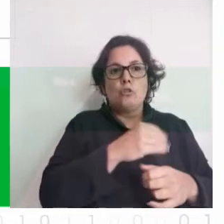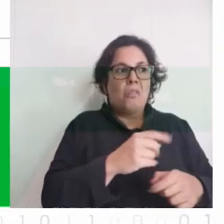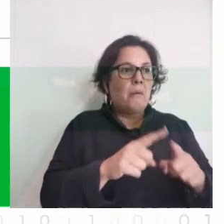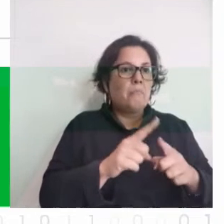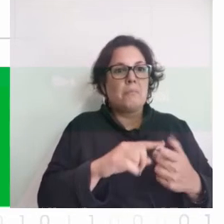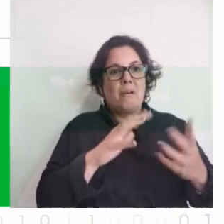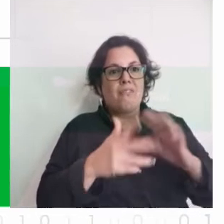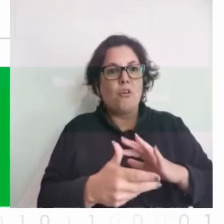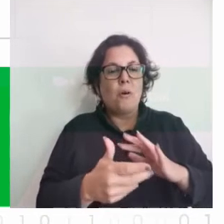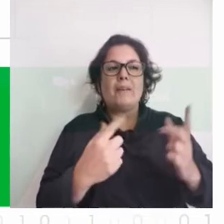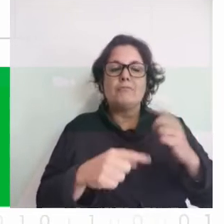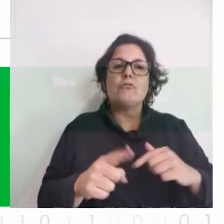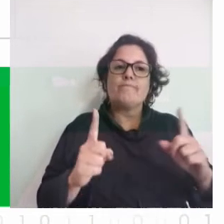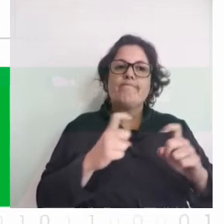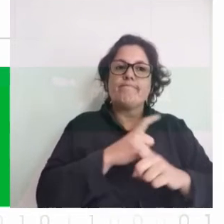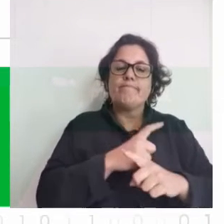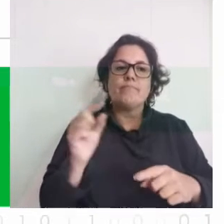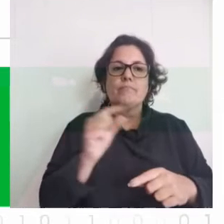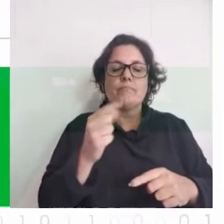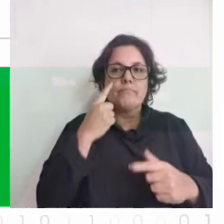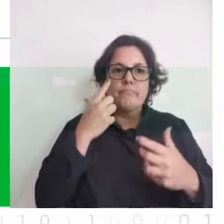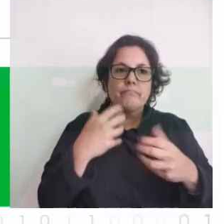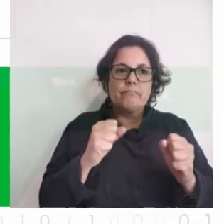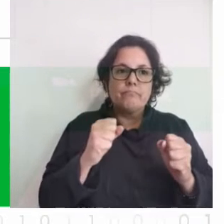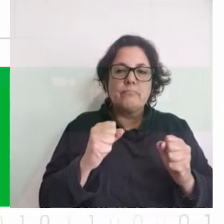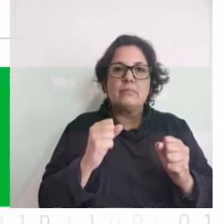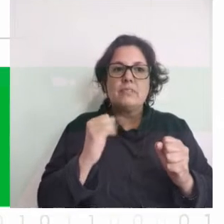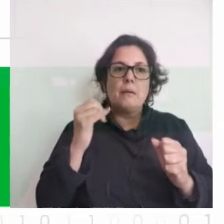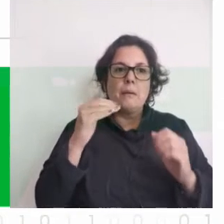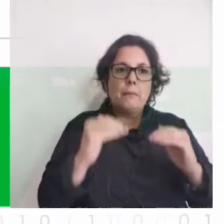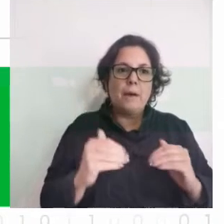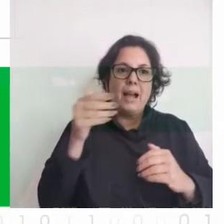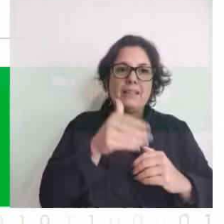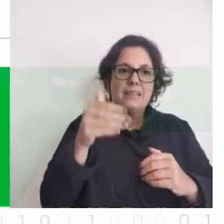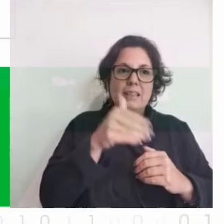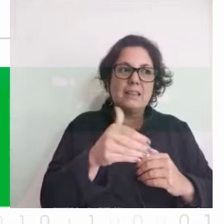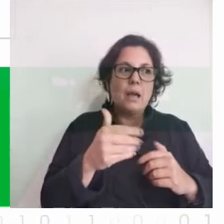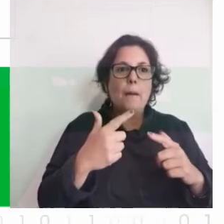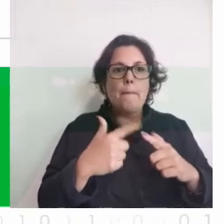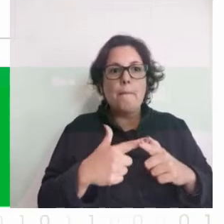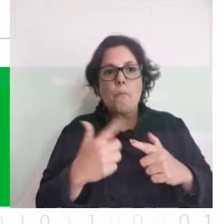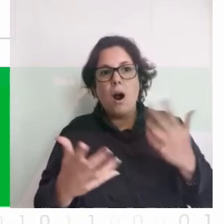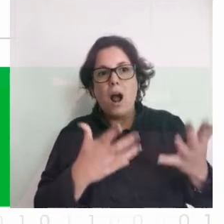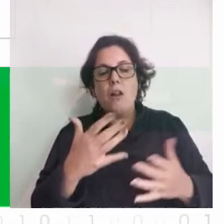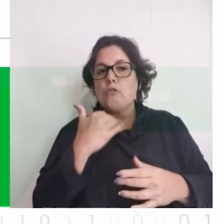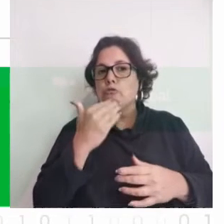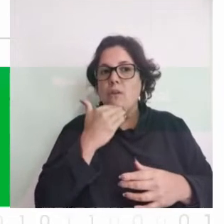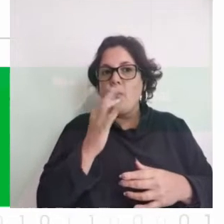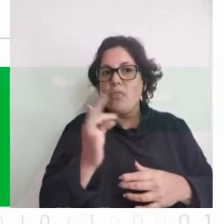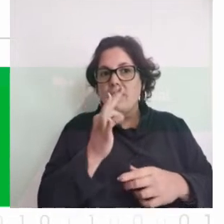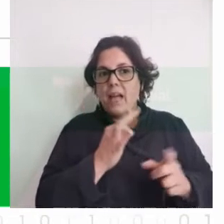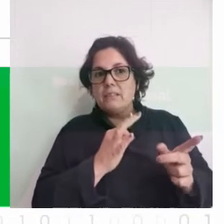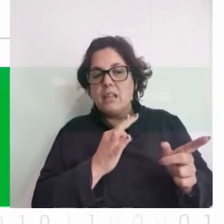forma, nos cuesta un poco identificar si la baja asistencia se da por algo que no sabemos del taller, o si